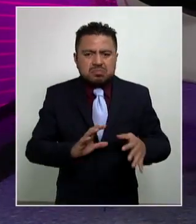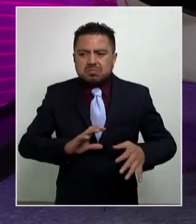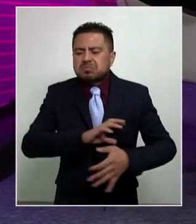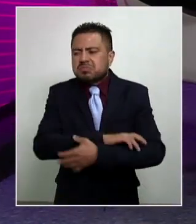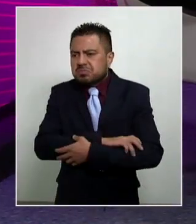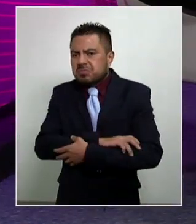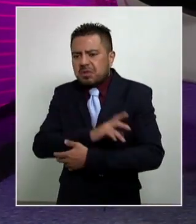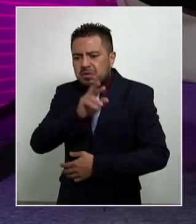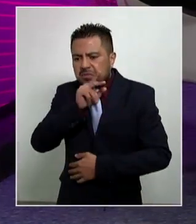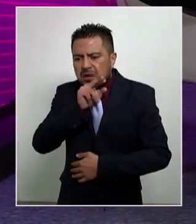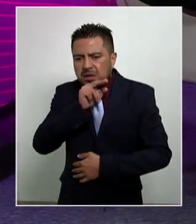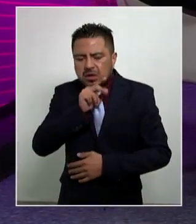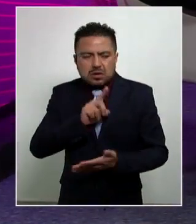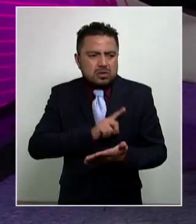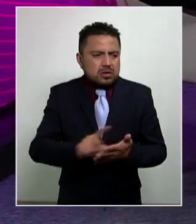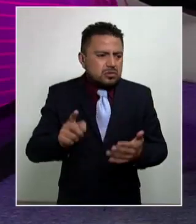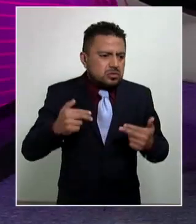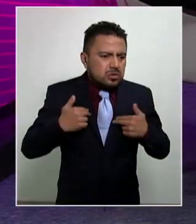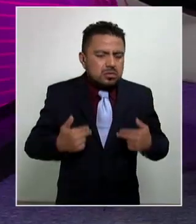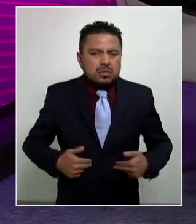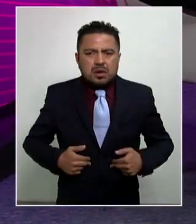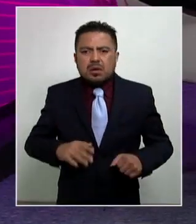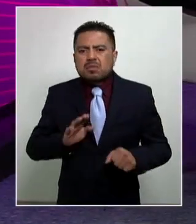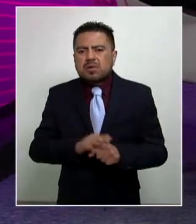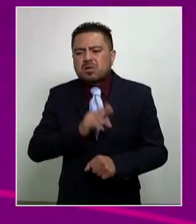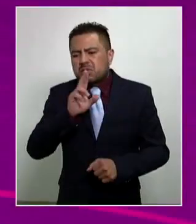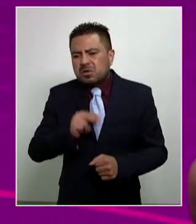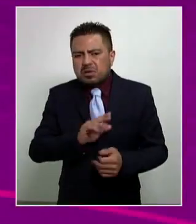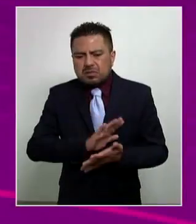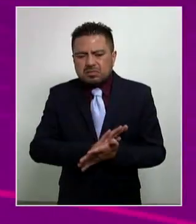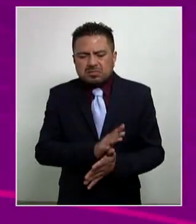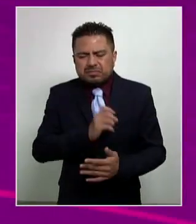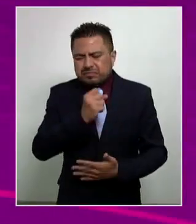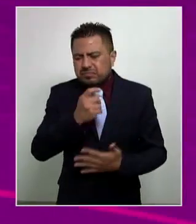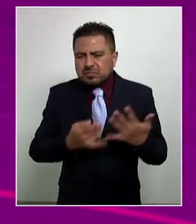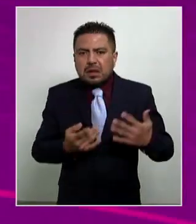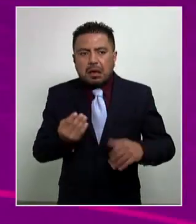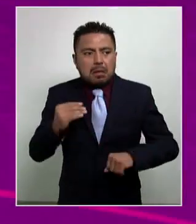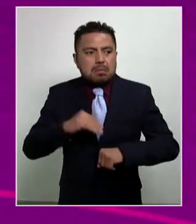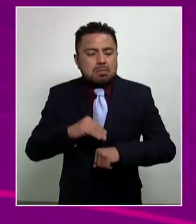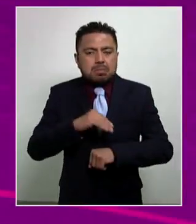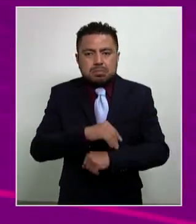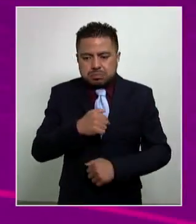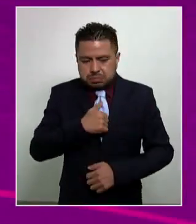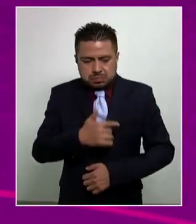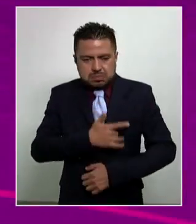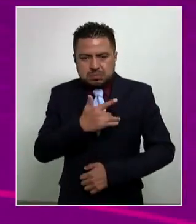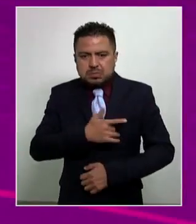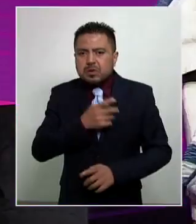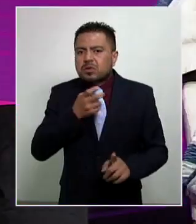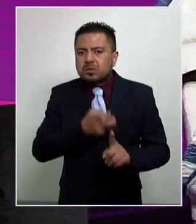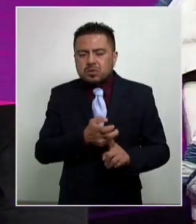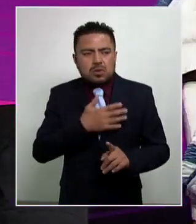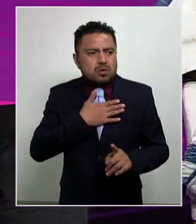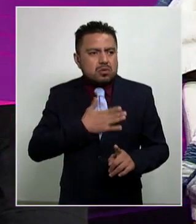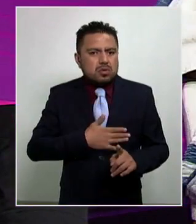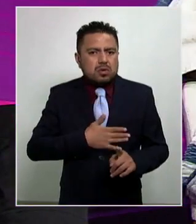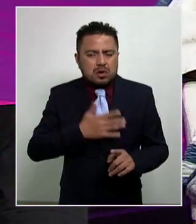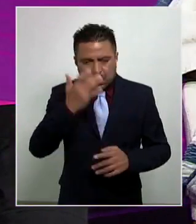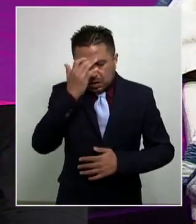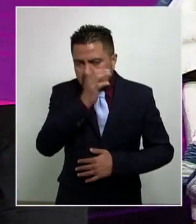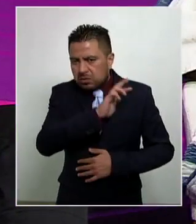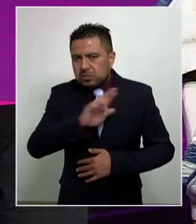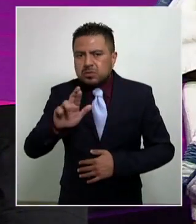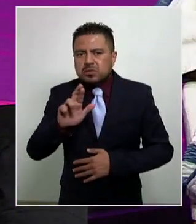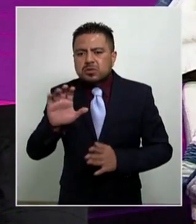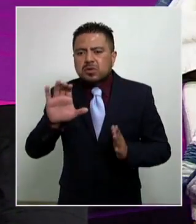preocupadas por los derechos humanos, por la no discriminación, etcétera, se ha ido sumando, y me parece que justamente esto del